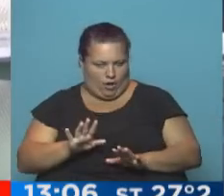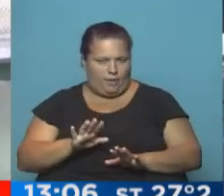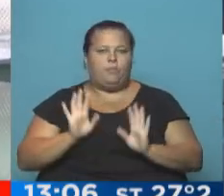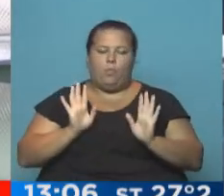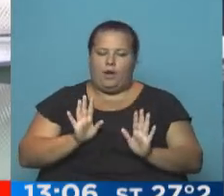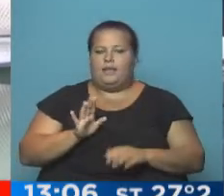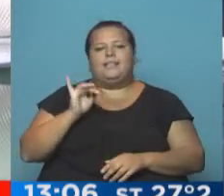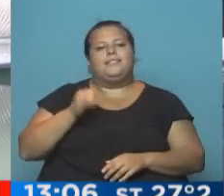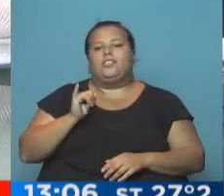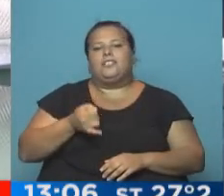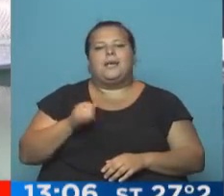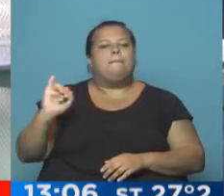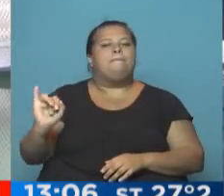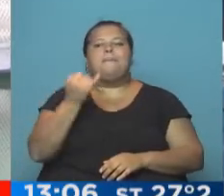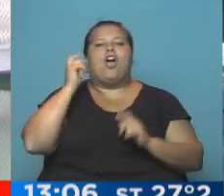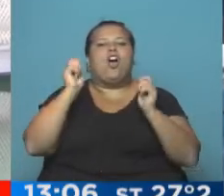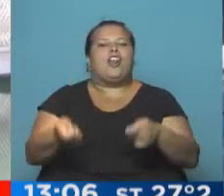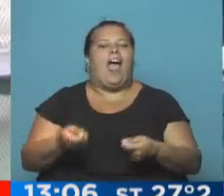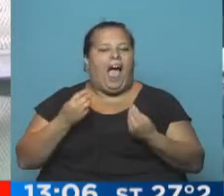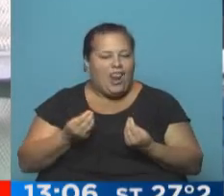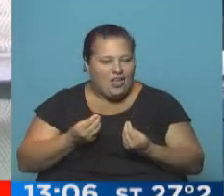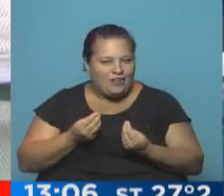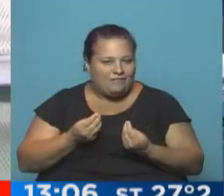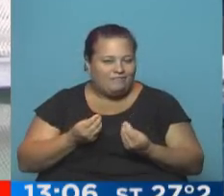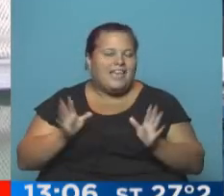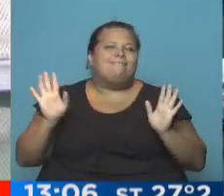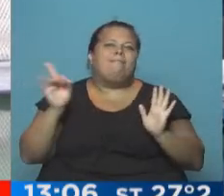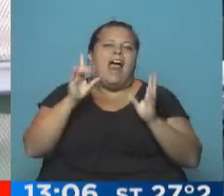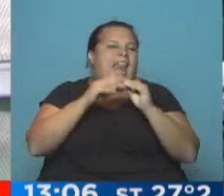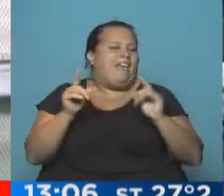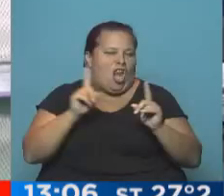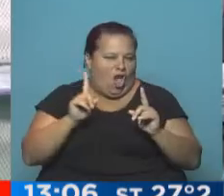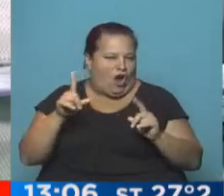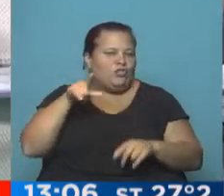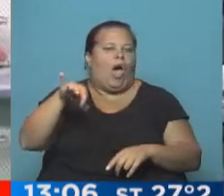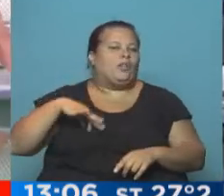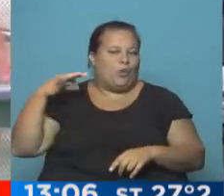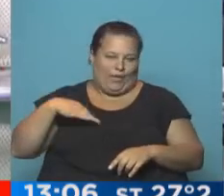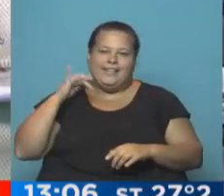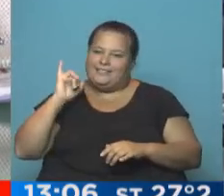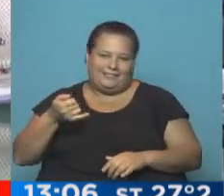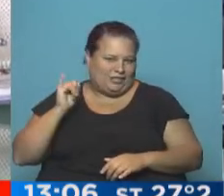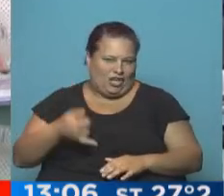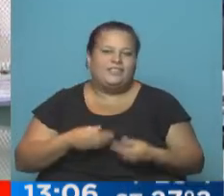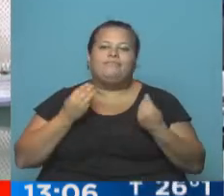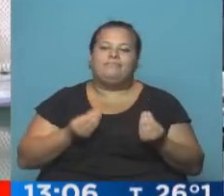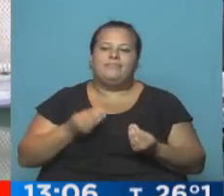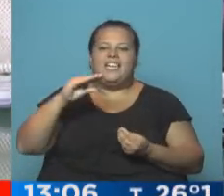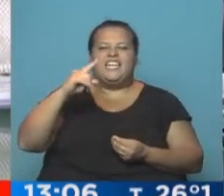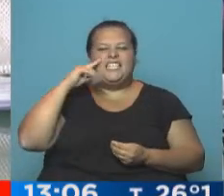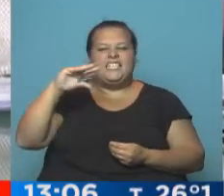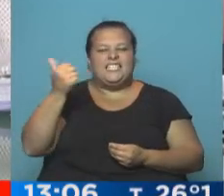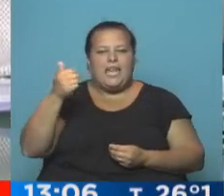Bueno, a ver, indudablemente el mejor regalo que pudo haber Sí. tenido, ya no digo en Navidad, creo que en toda su vida. Sí, sin ninguna duda, estamos hablando de